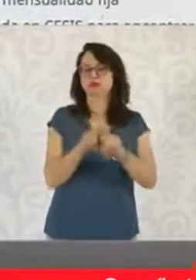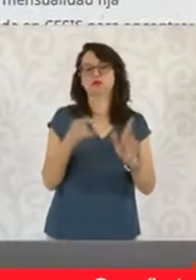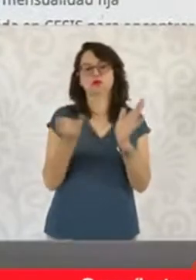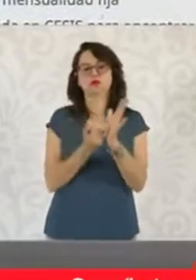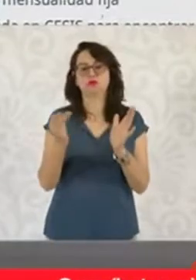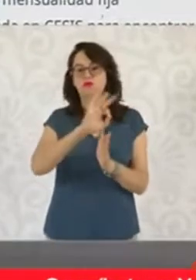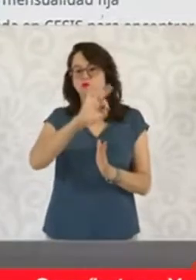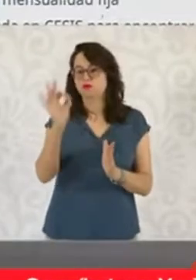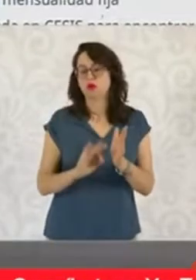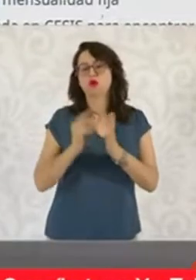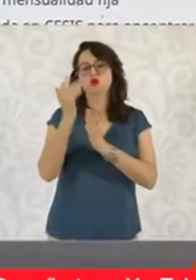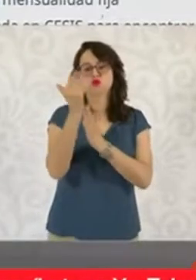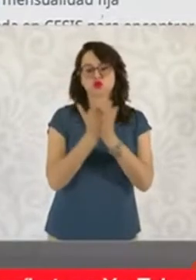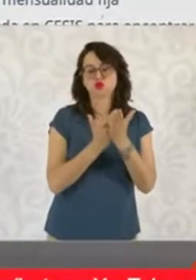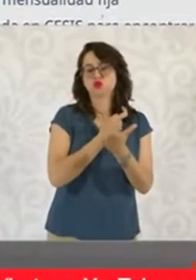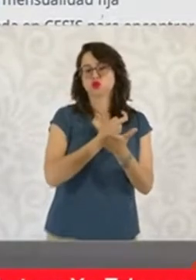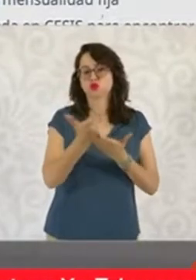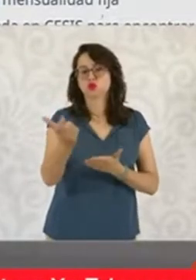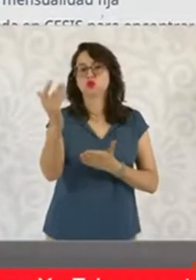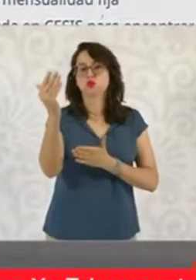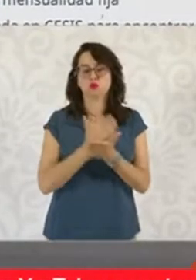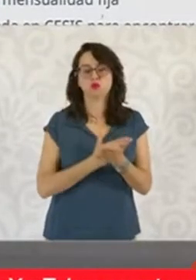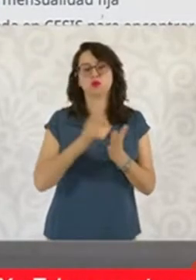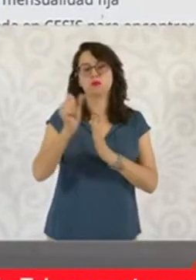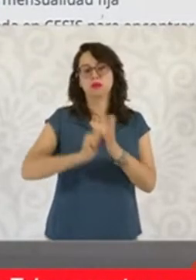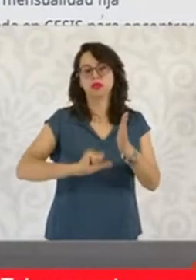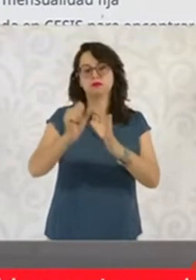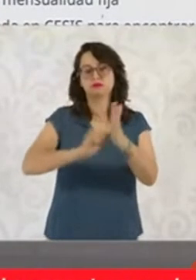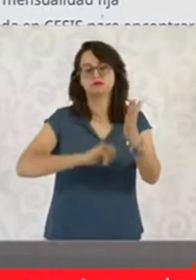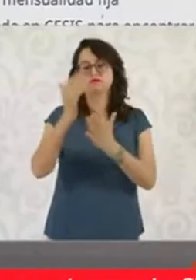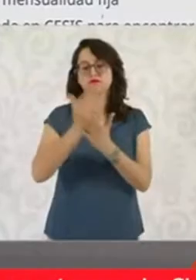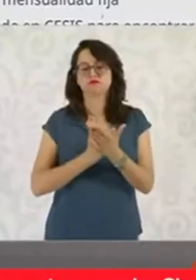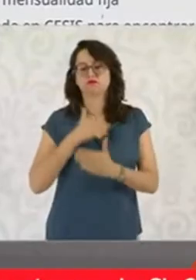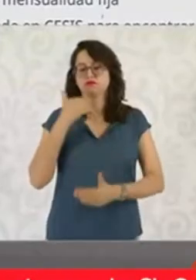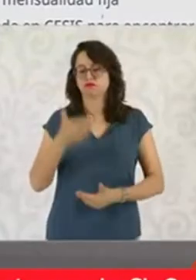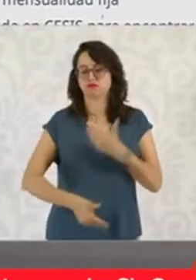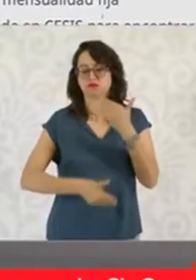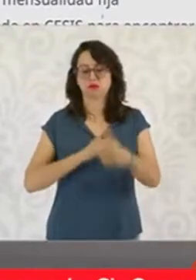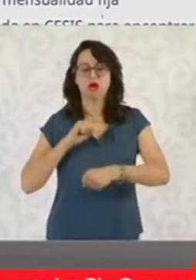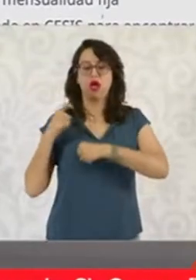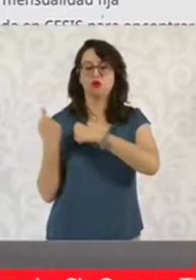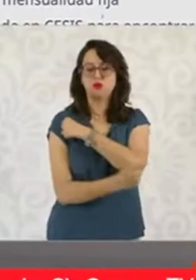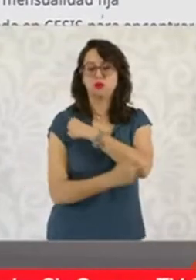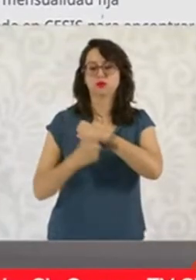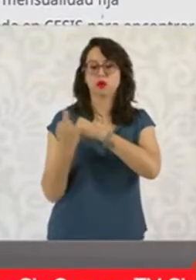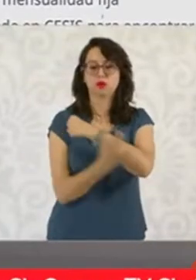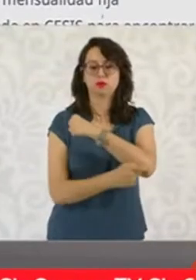y mensualidades. Todo esto va a ser de manera automática. Van a restar